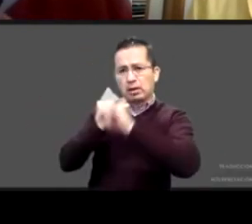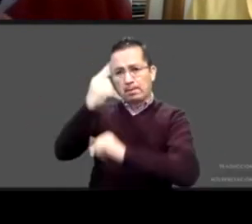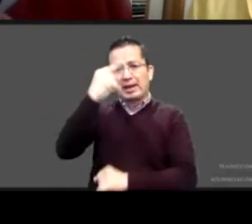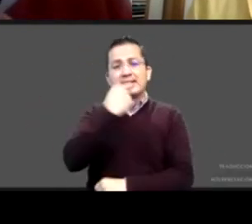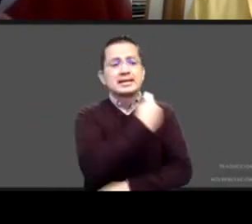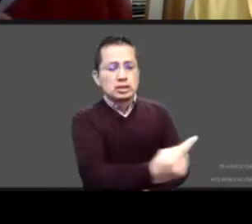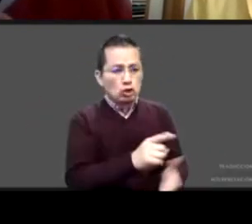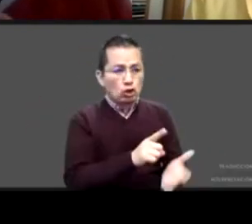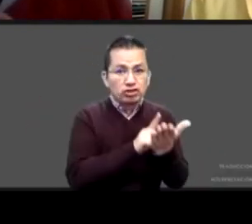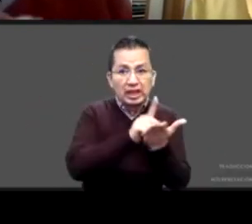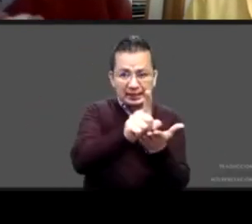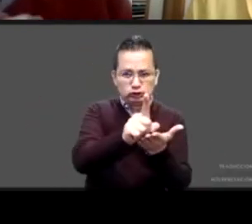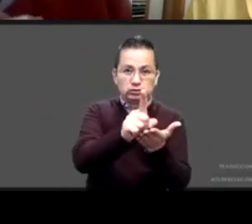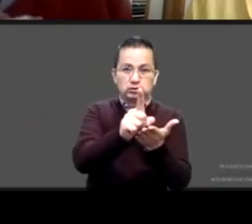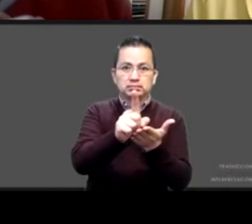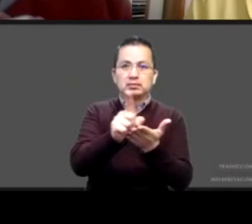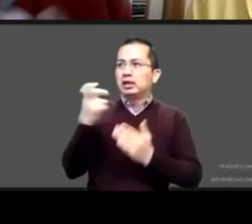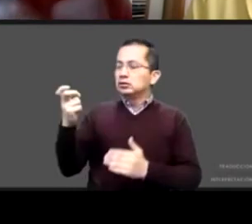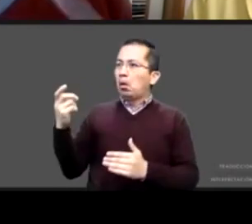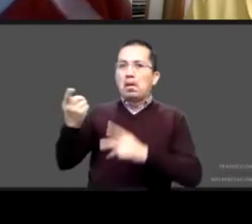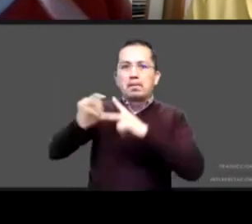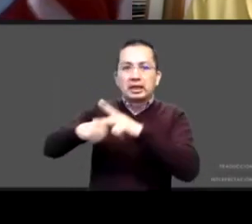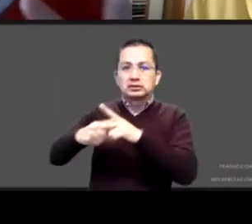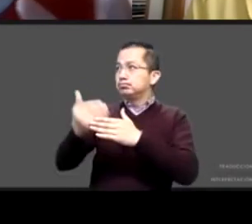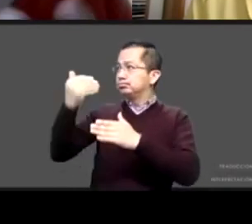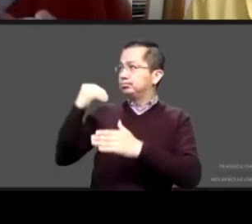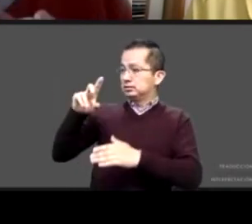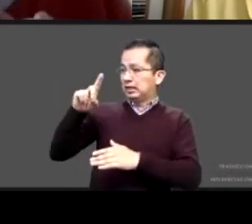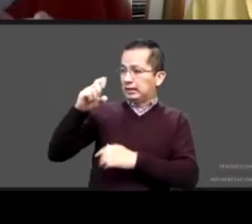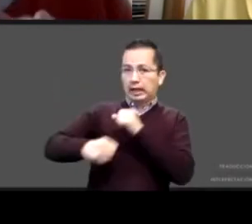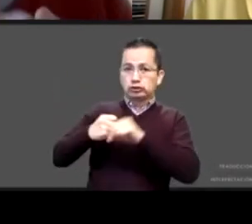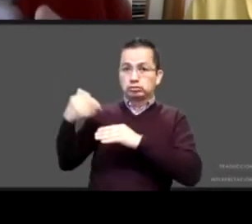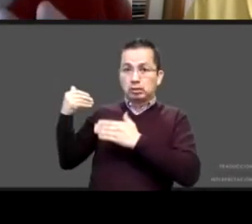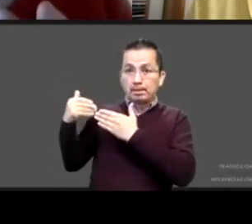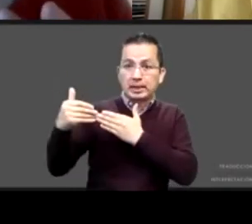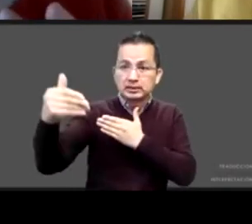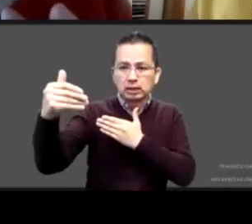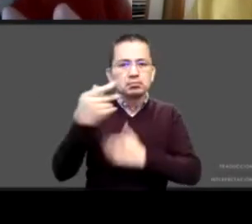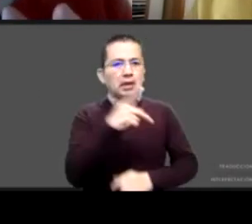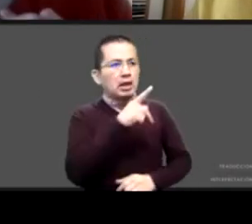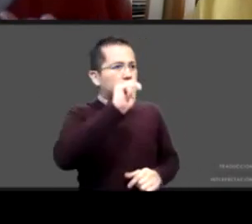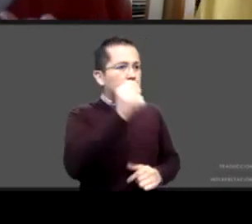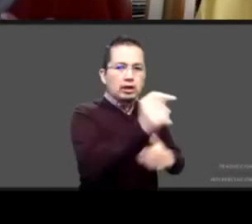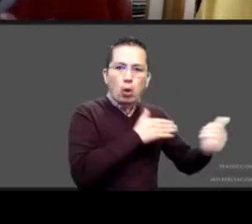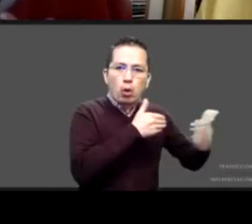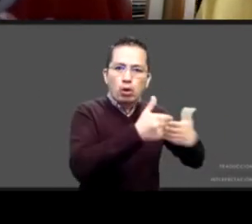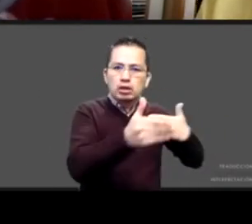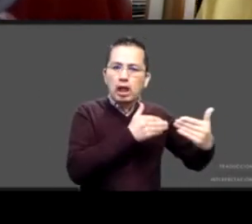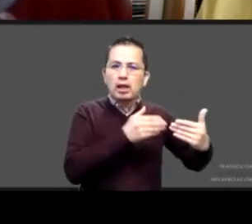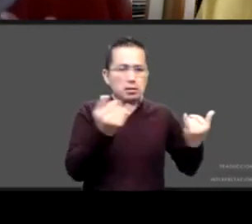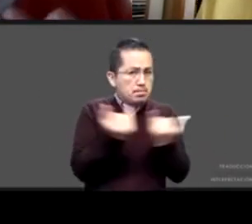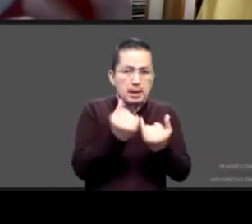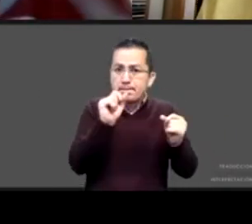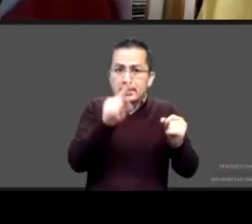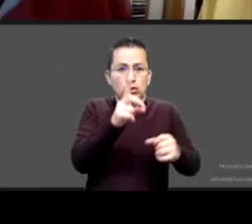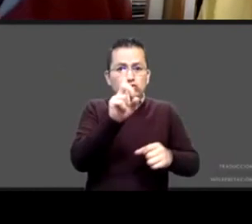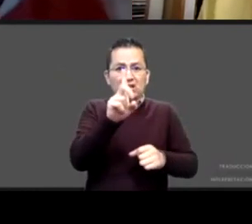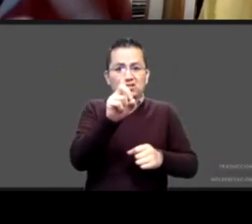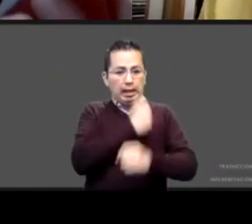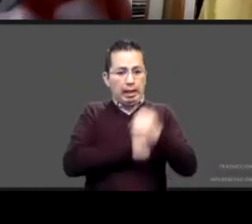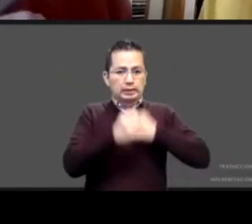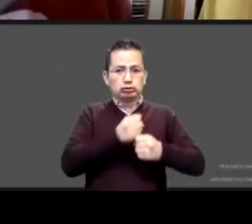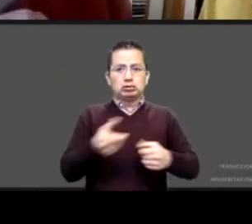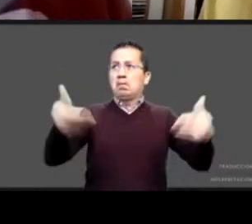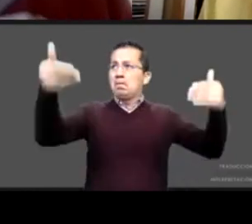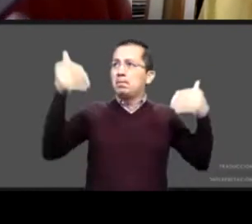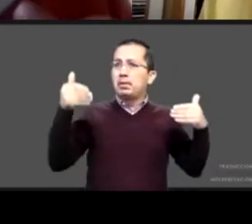la misma edad. Y sin embargo, no podemos desconocer que le ha ido mucho mejor a Internet que a la